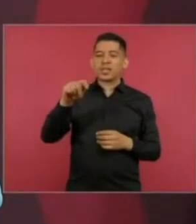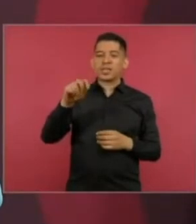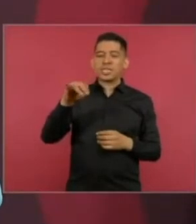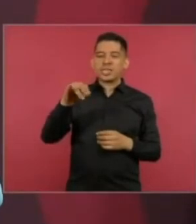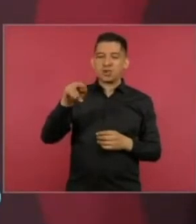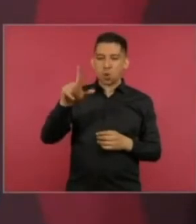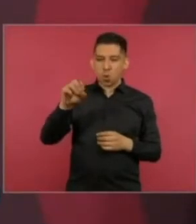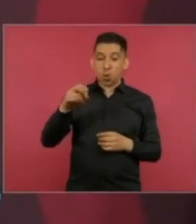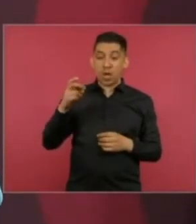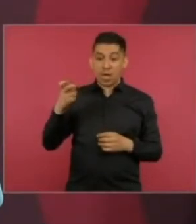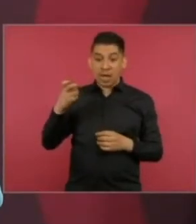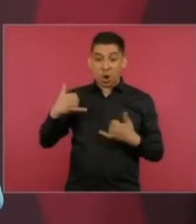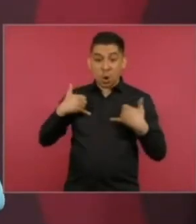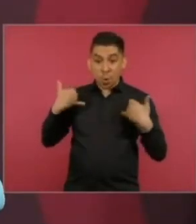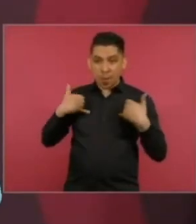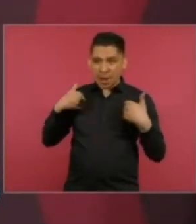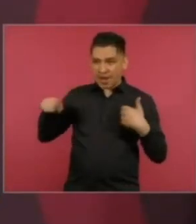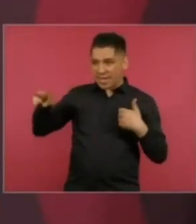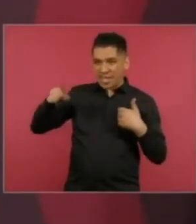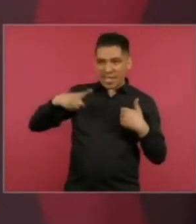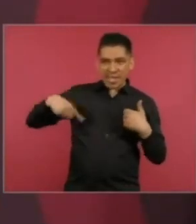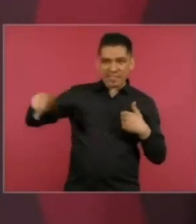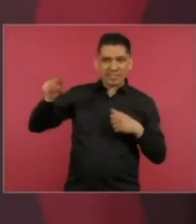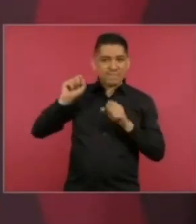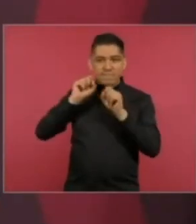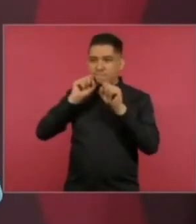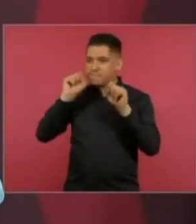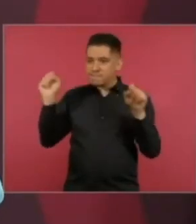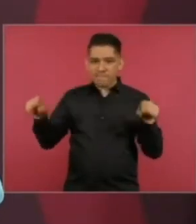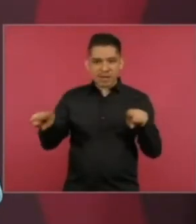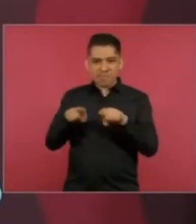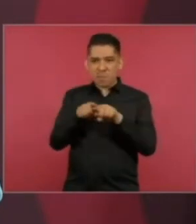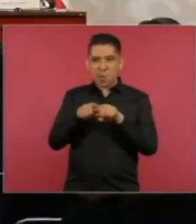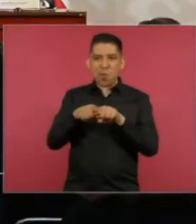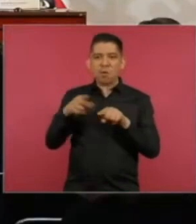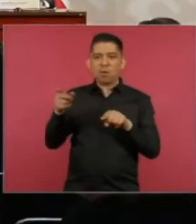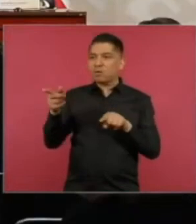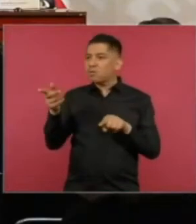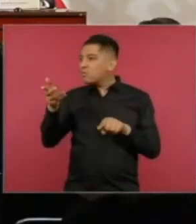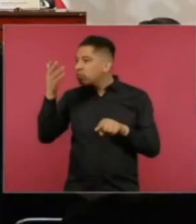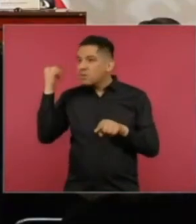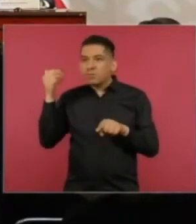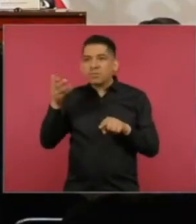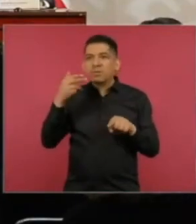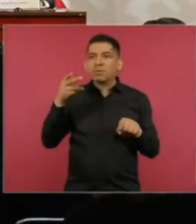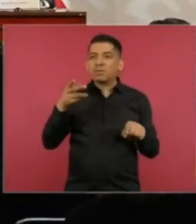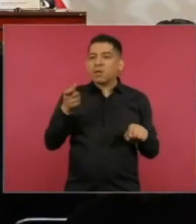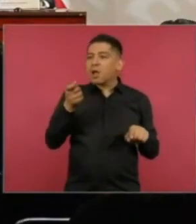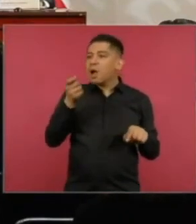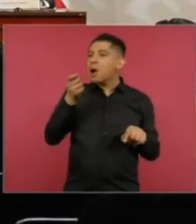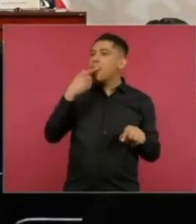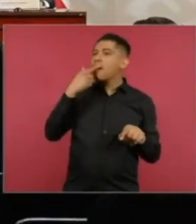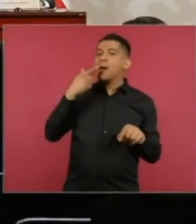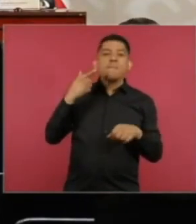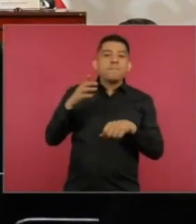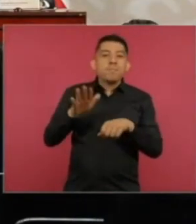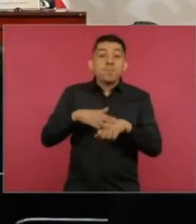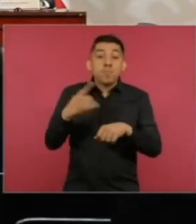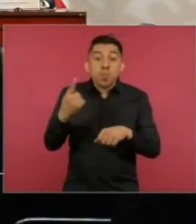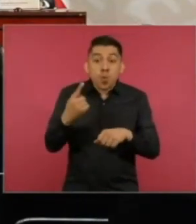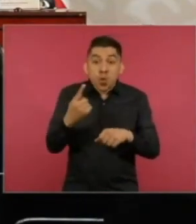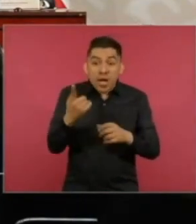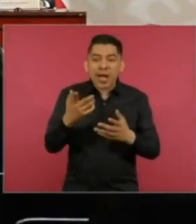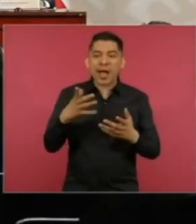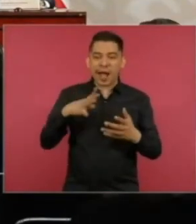un consumo que ellos mismos no saben que lo están consumiendo, porque viene en un formato de drogas